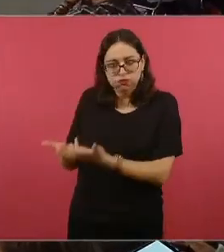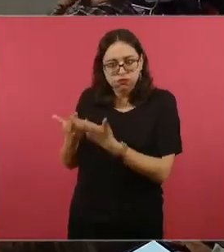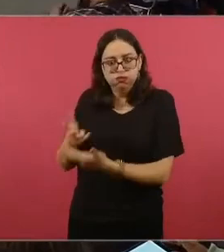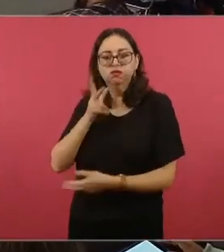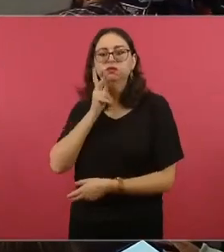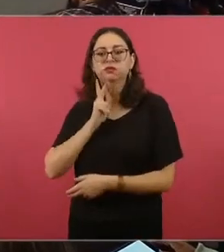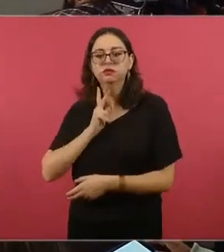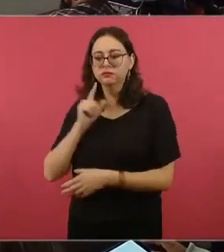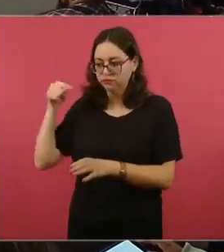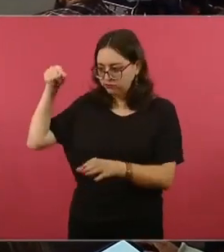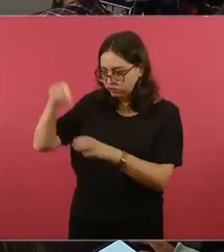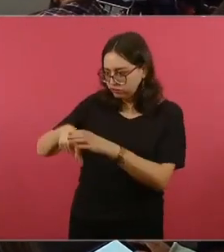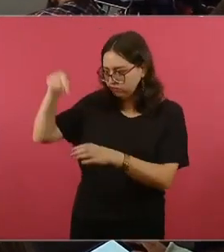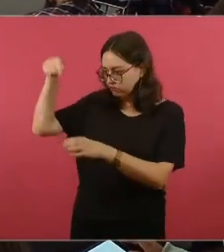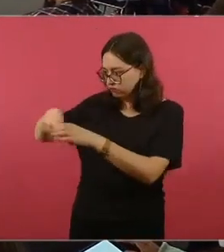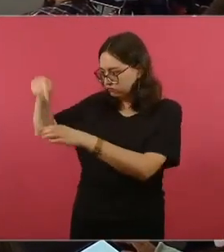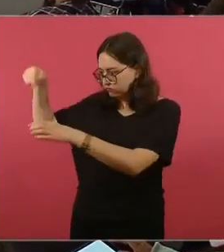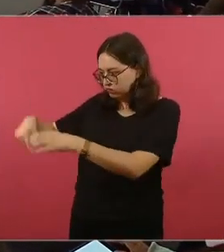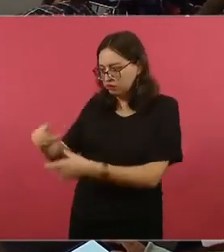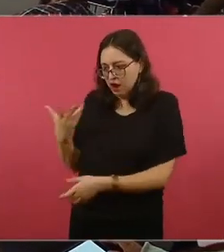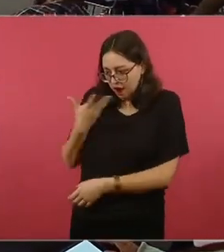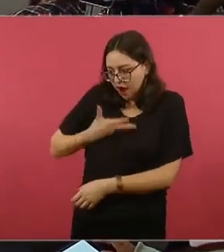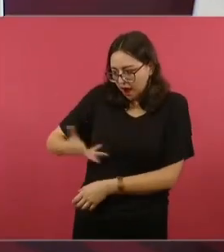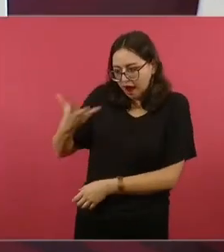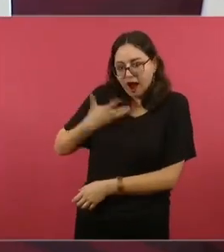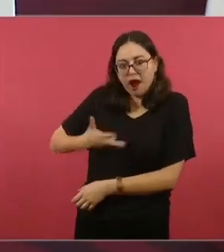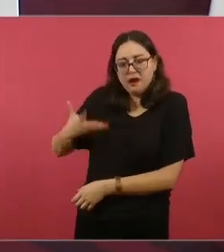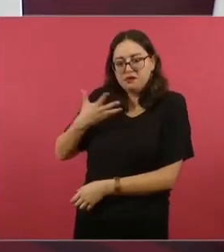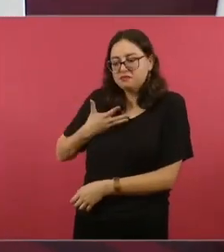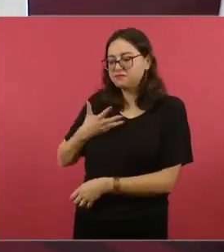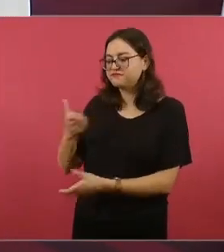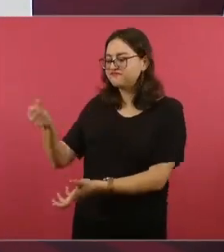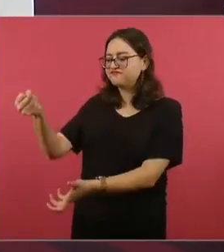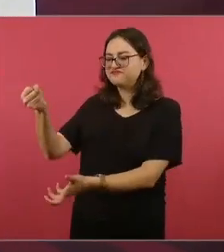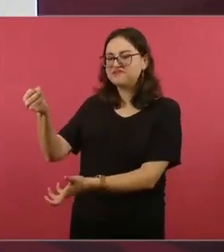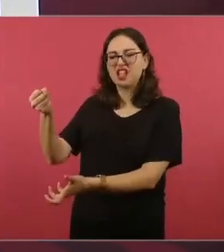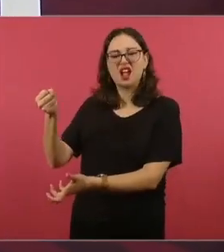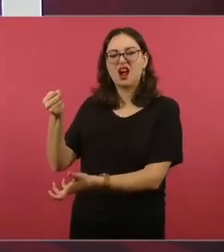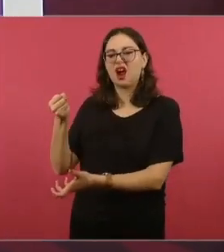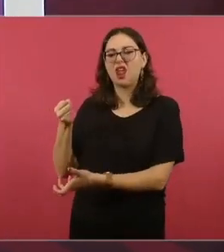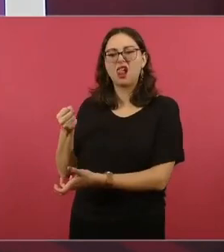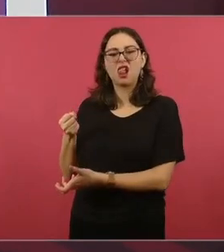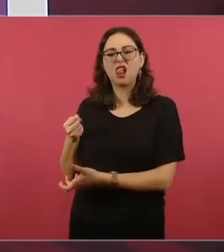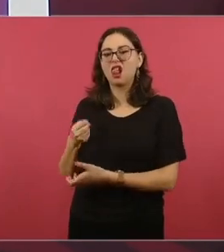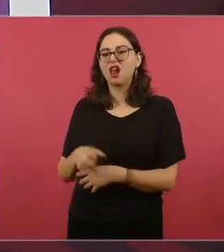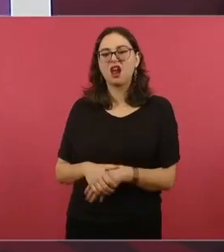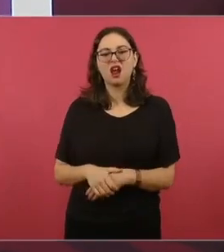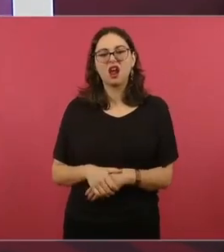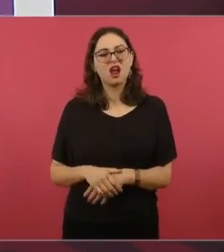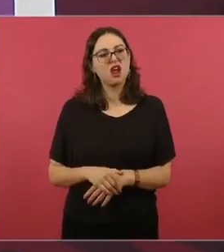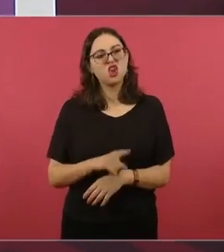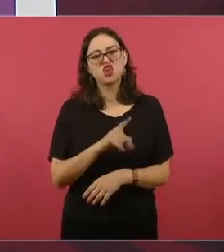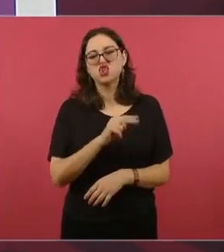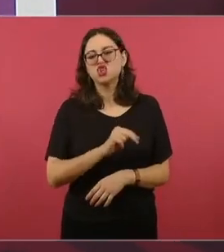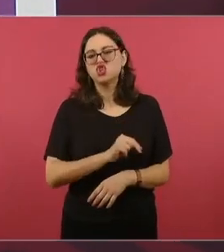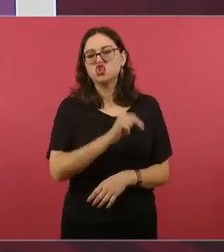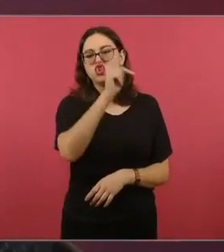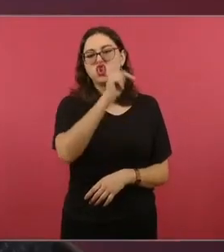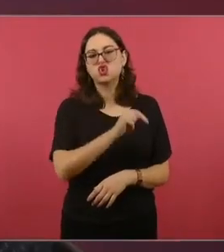presupuesto de Pemex durante el periodo neoliberal se destinó al norte del país y a las aguas profundas,